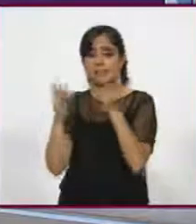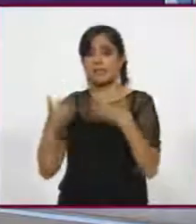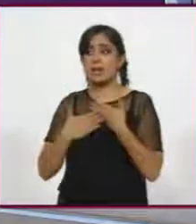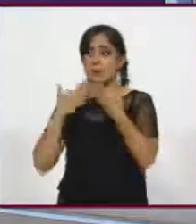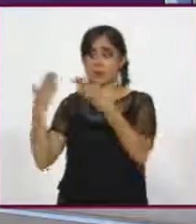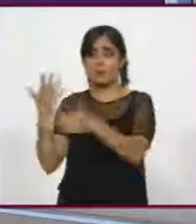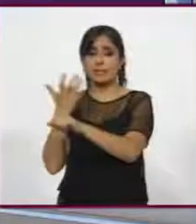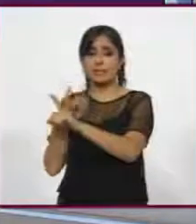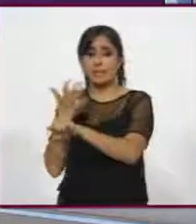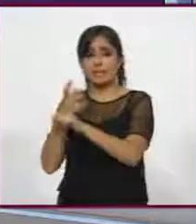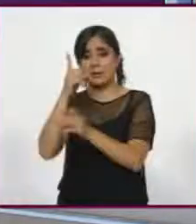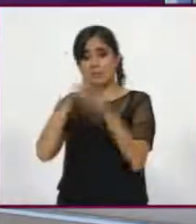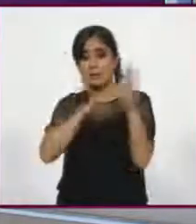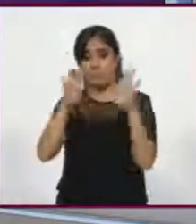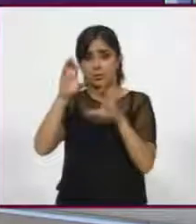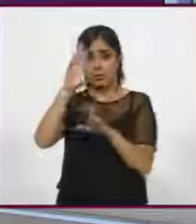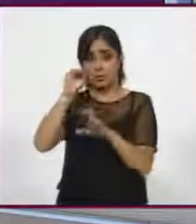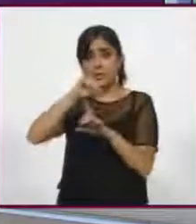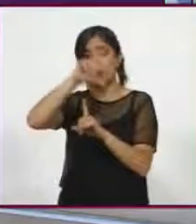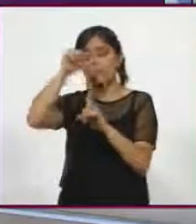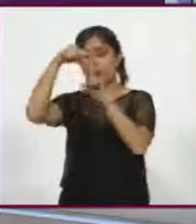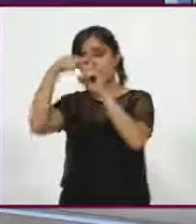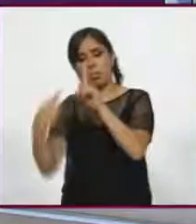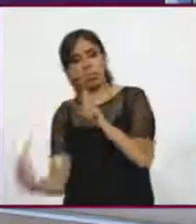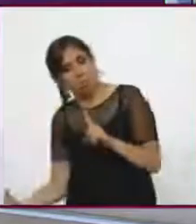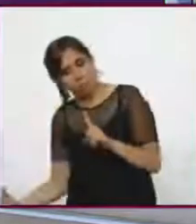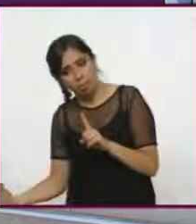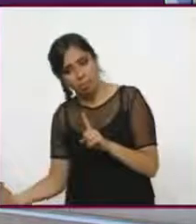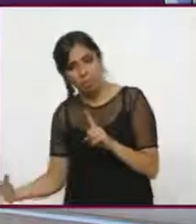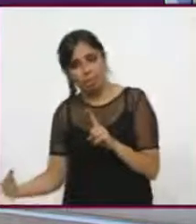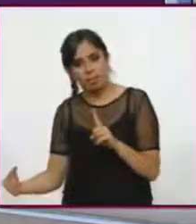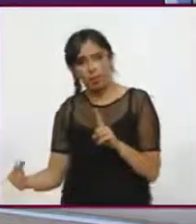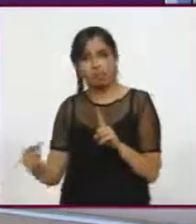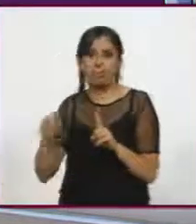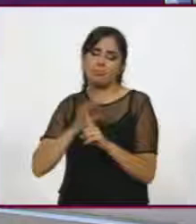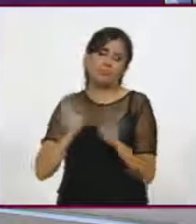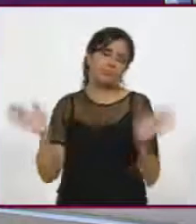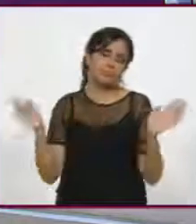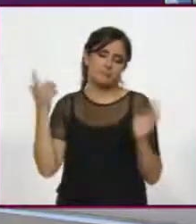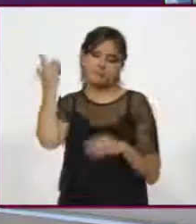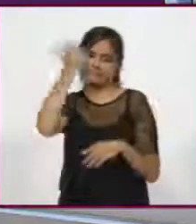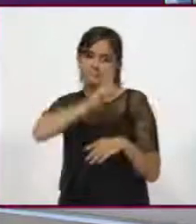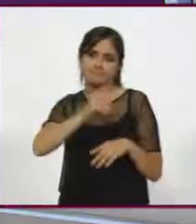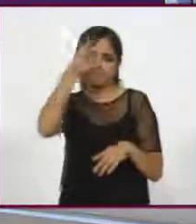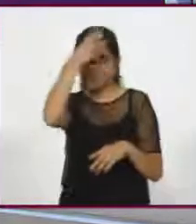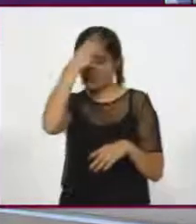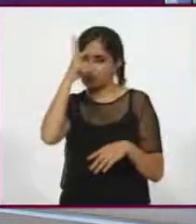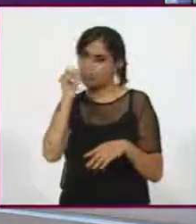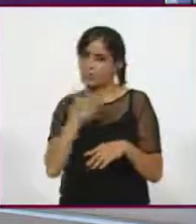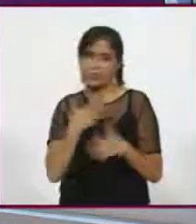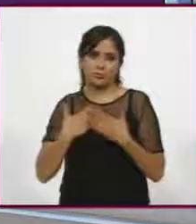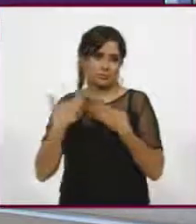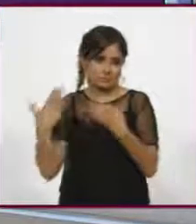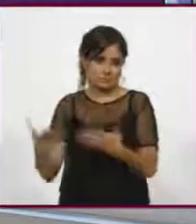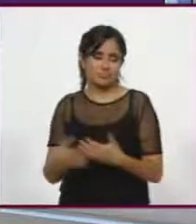a los 90, se ve claramente la caída. La caída creo que es un gráfico muy